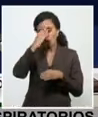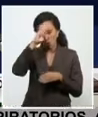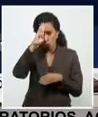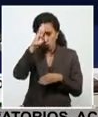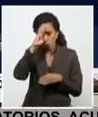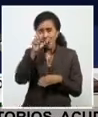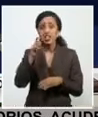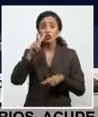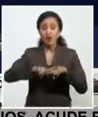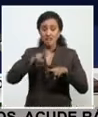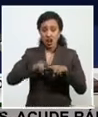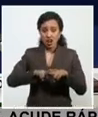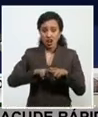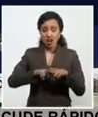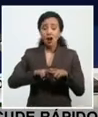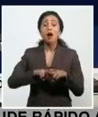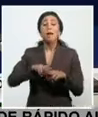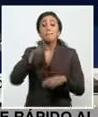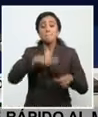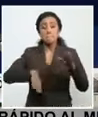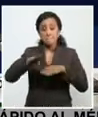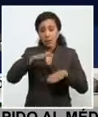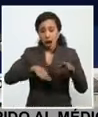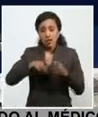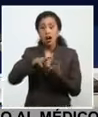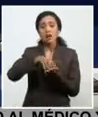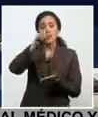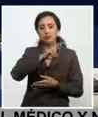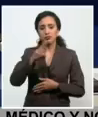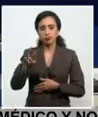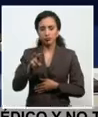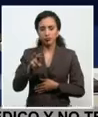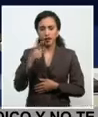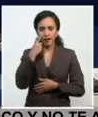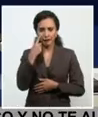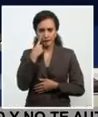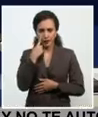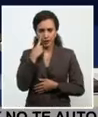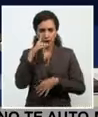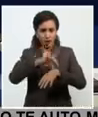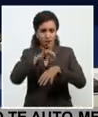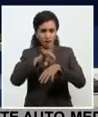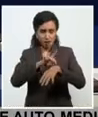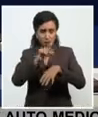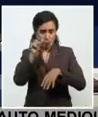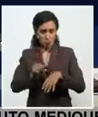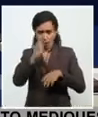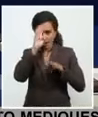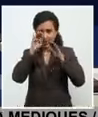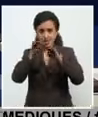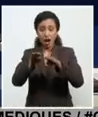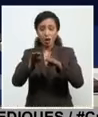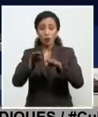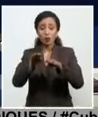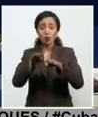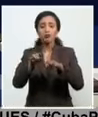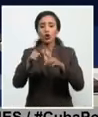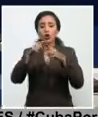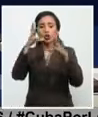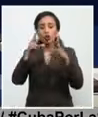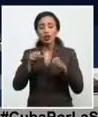Playa. Ahora, desde el punto de vista de los pacientes ingresados en nuestros hospitales, tenemos un total